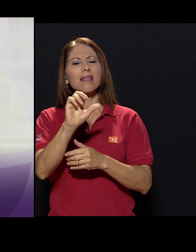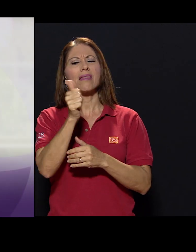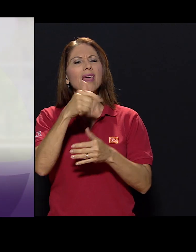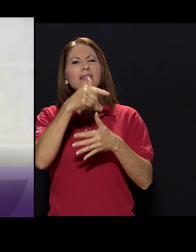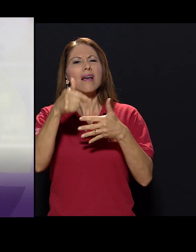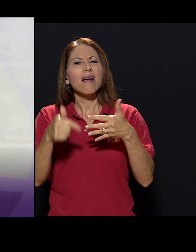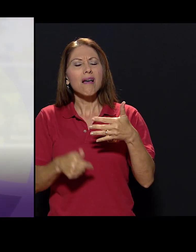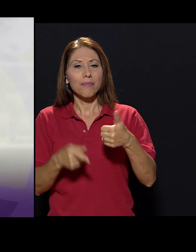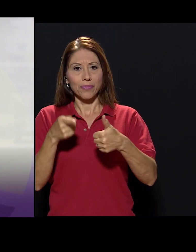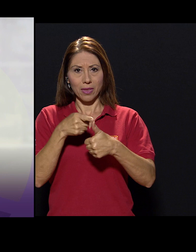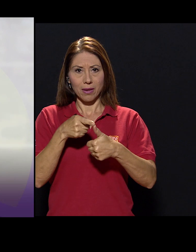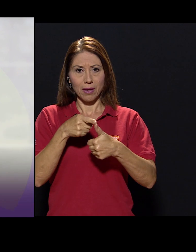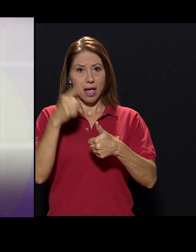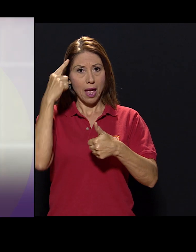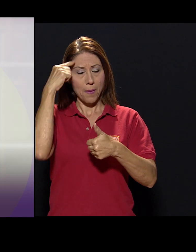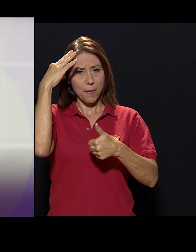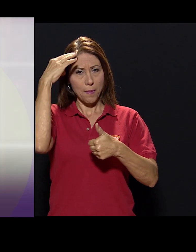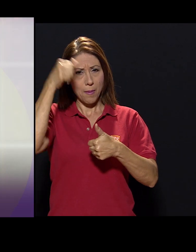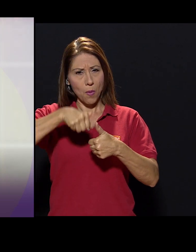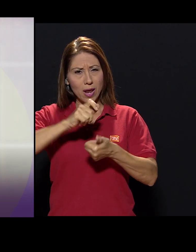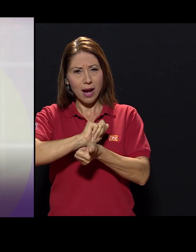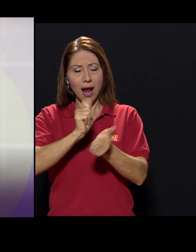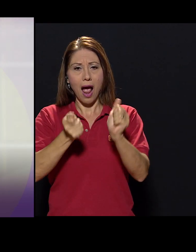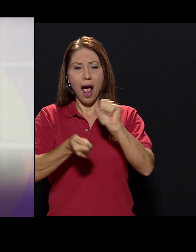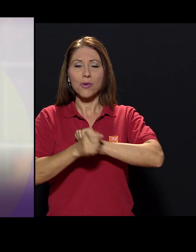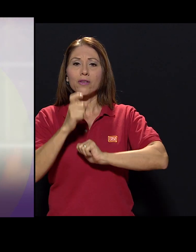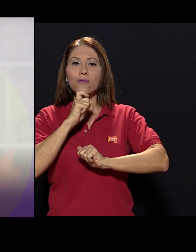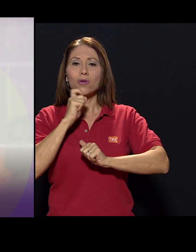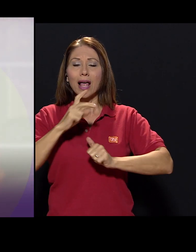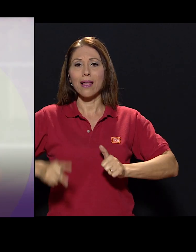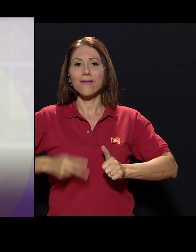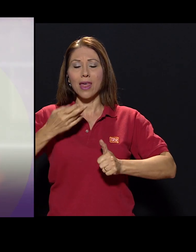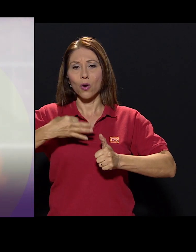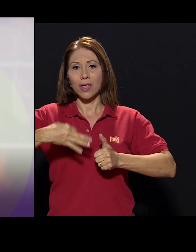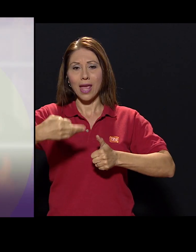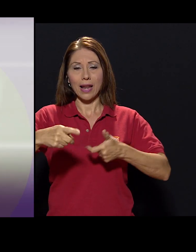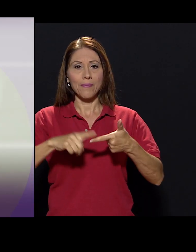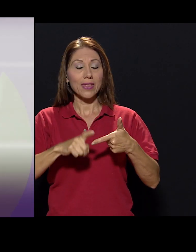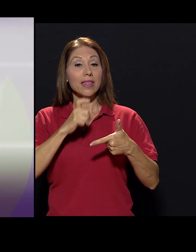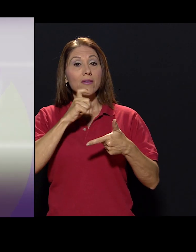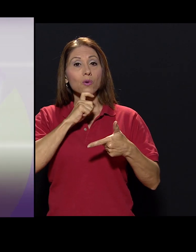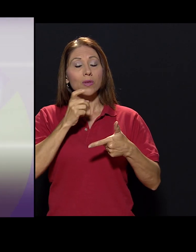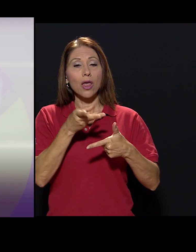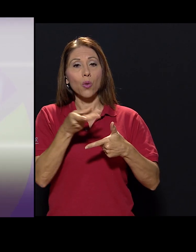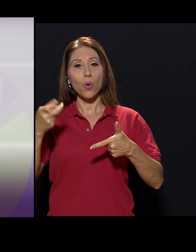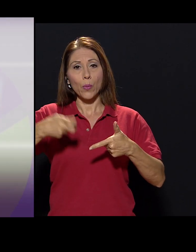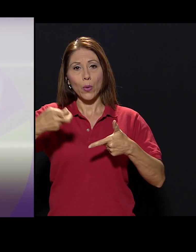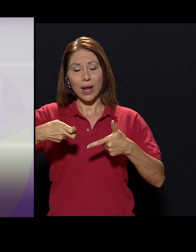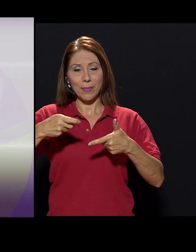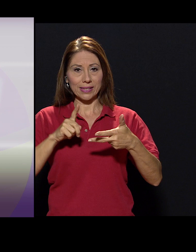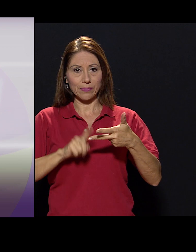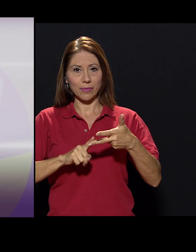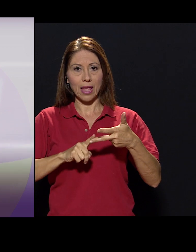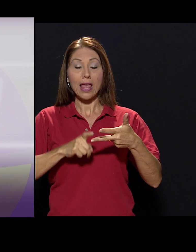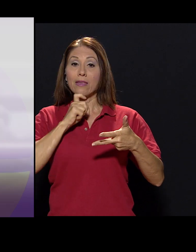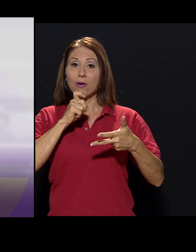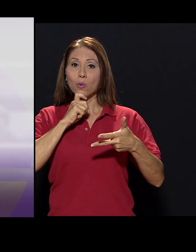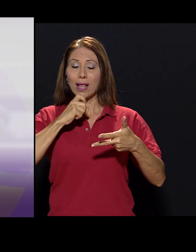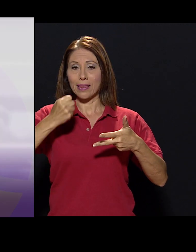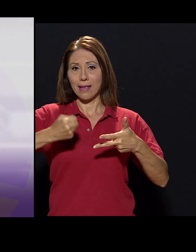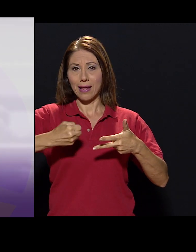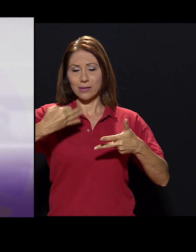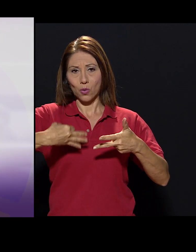Alzheimer, estos signos son Cambios en la memoria que dificulten la vida cotidiana Dificultad para resolver problemas